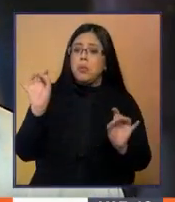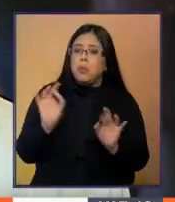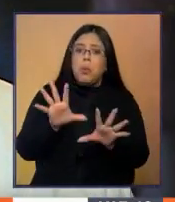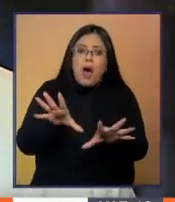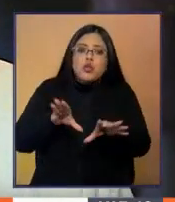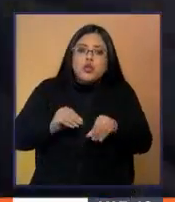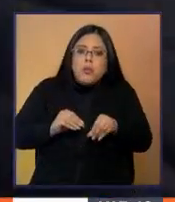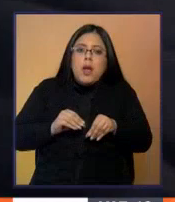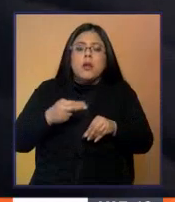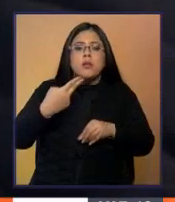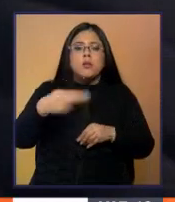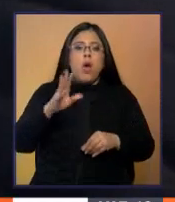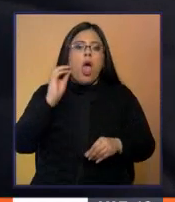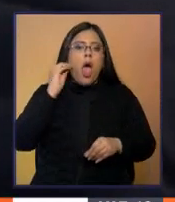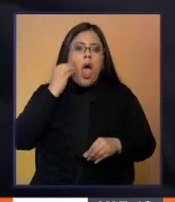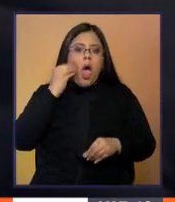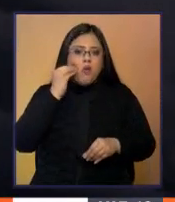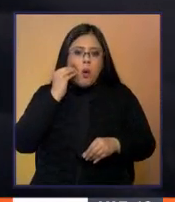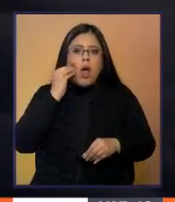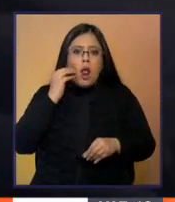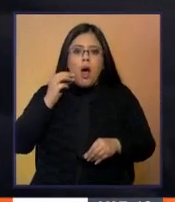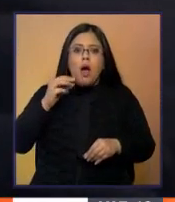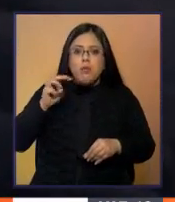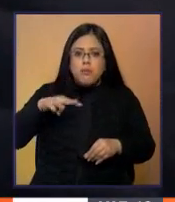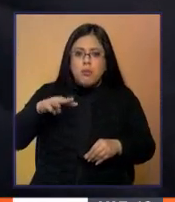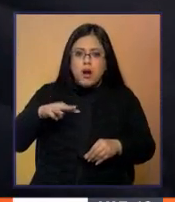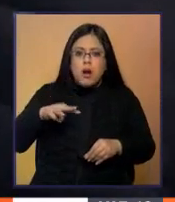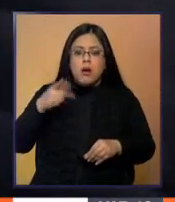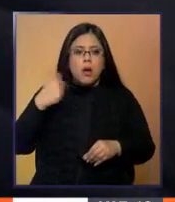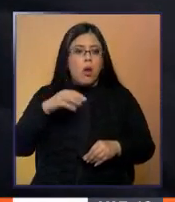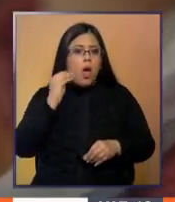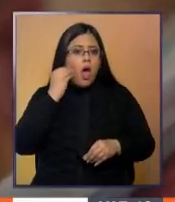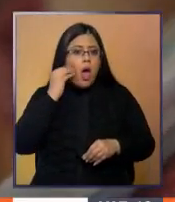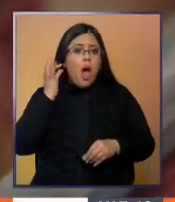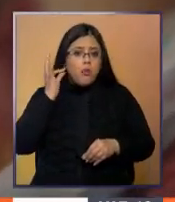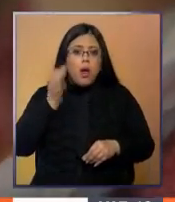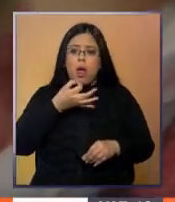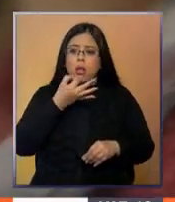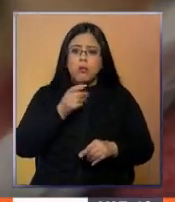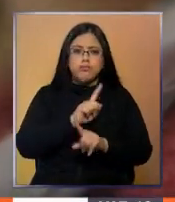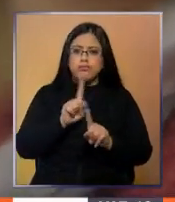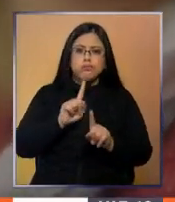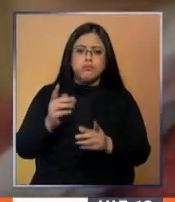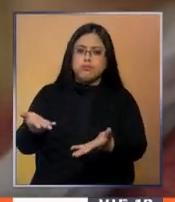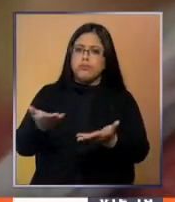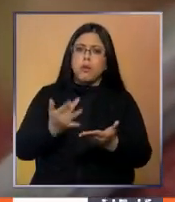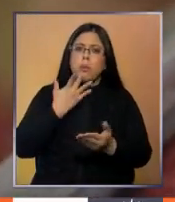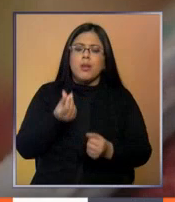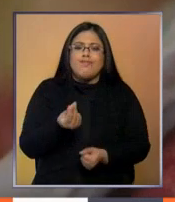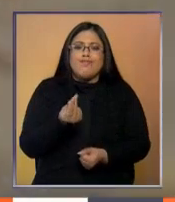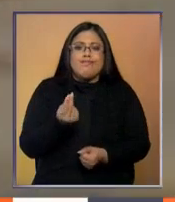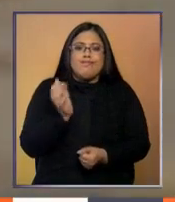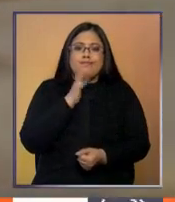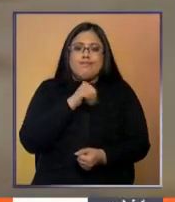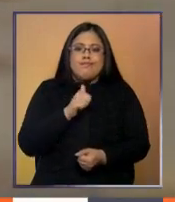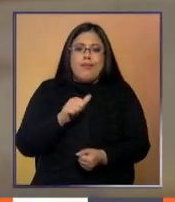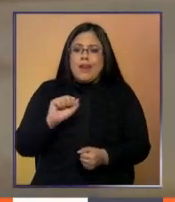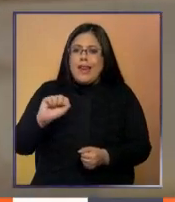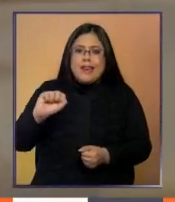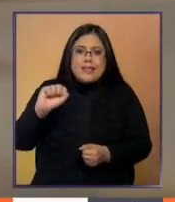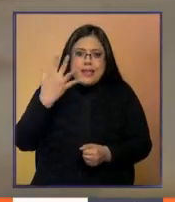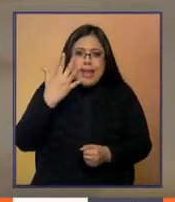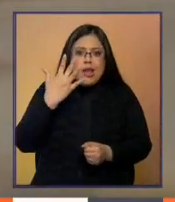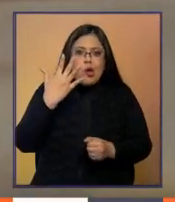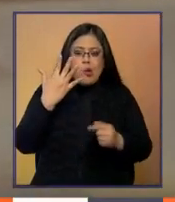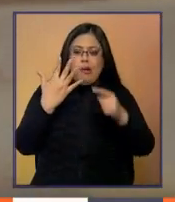otros cuatro niños. Pero esta abuela dijo que tampoco podía recibirlo, que económicamente no podía criar a un quinto niño, que no